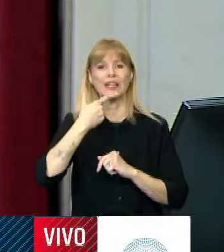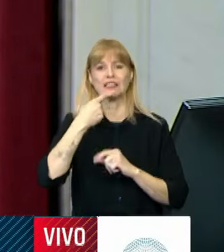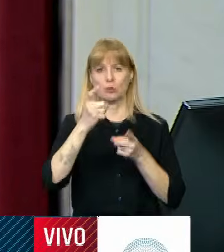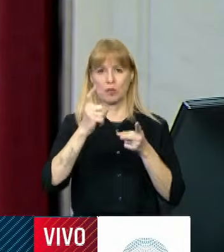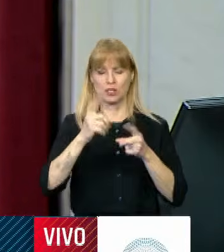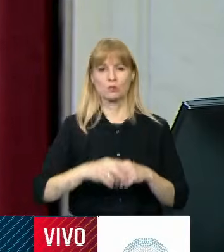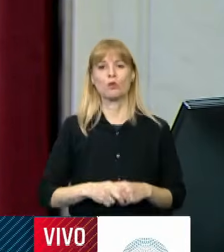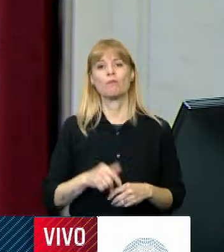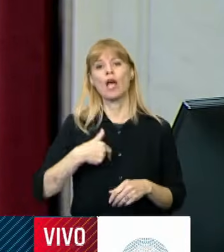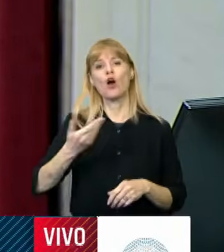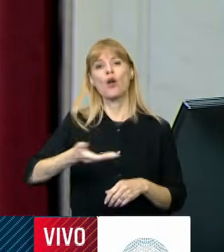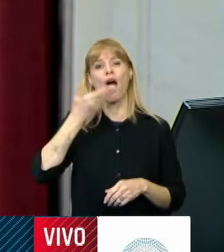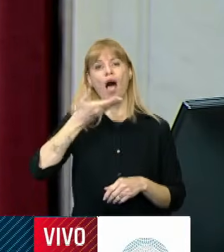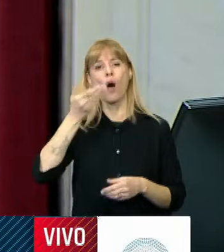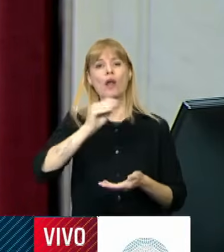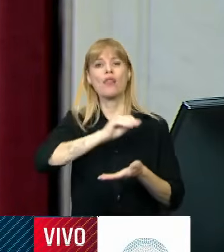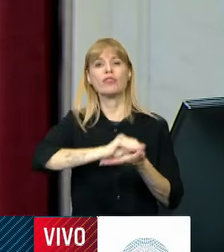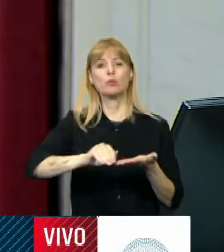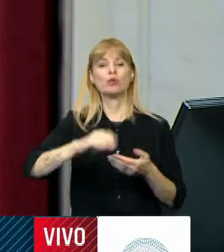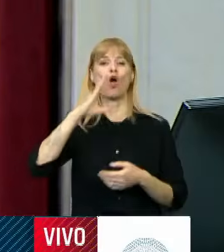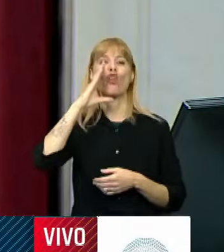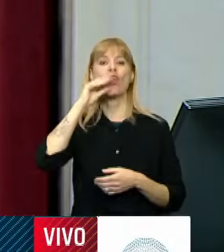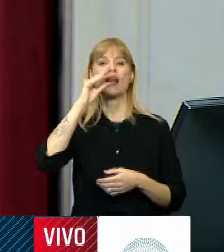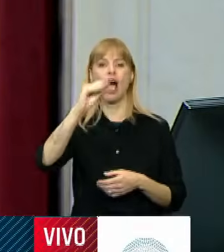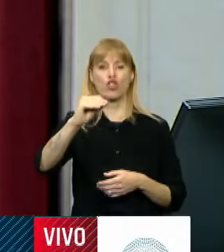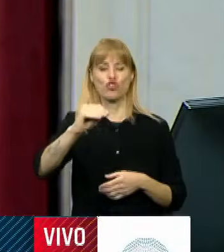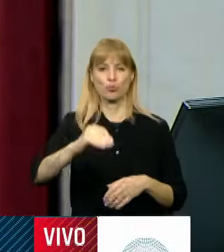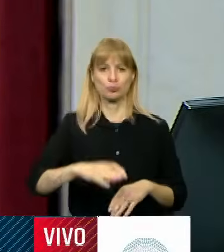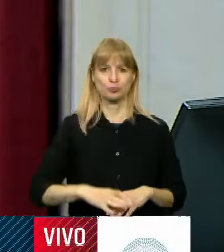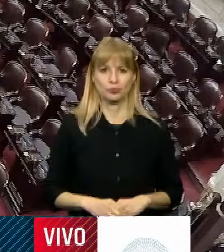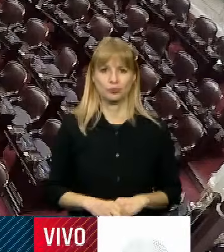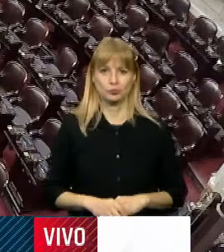la palabra el diputado Nicolás del Caño.